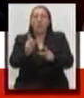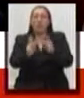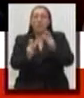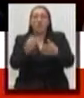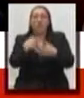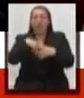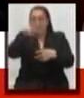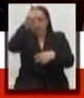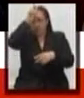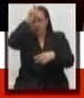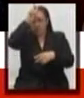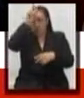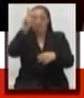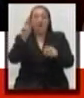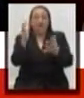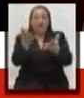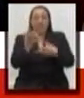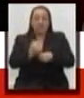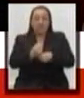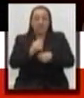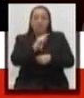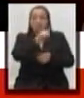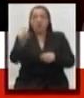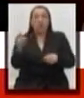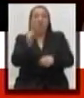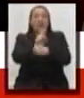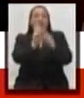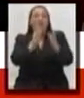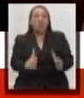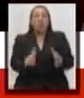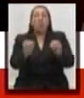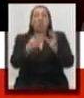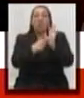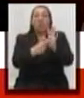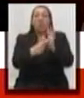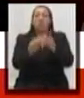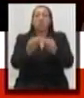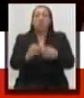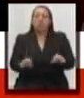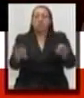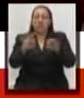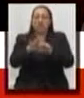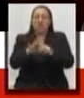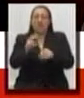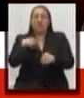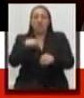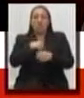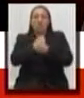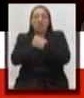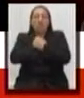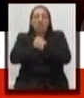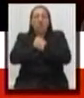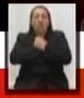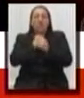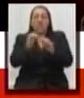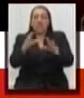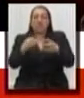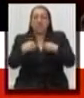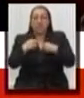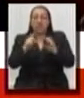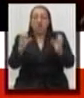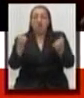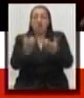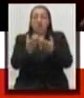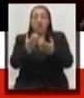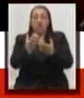peruanismos. Reciban destacados alumnos como una muestra simbólica de nuestro aprecio y reconocimiento del